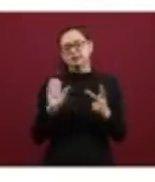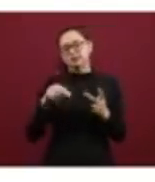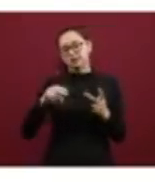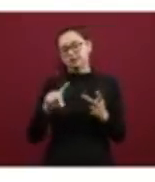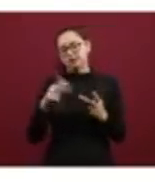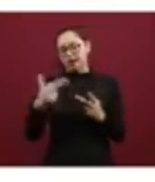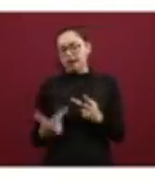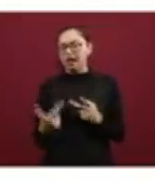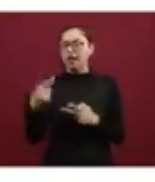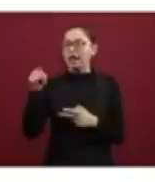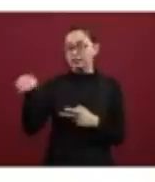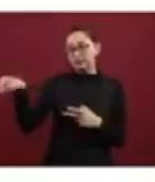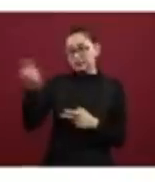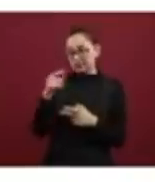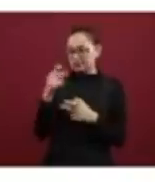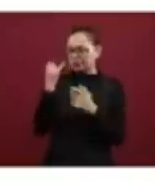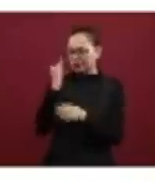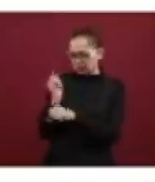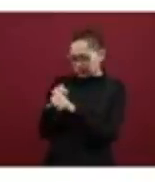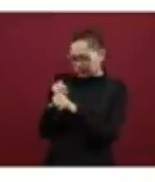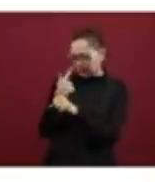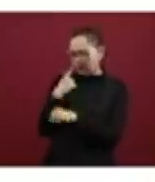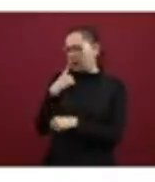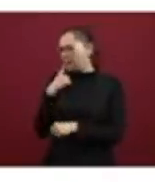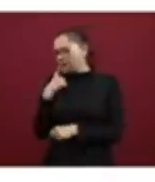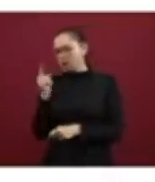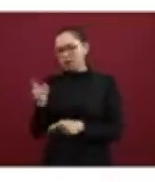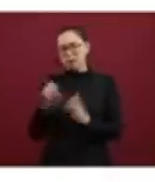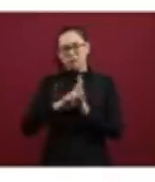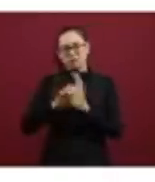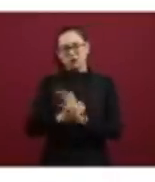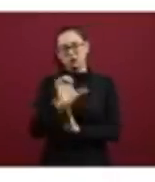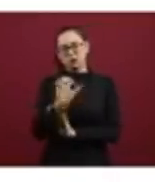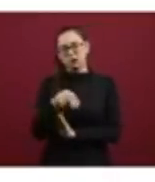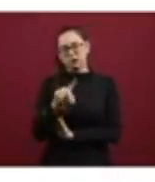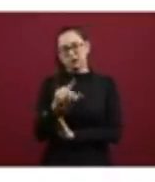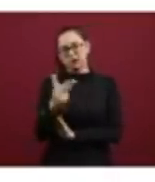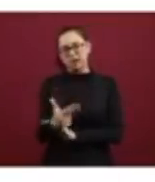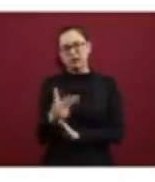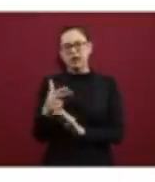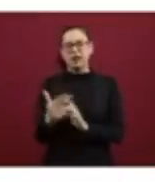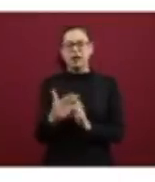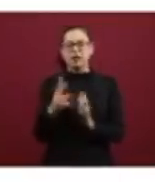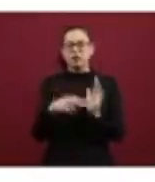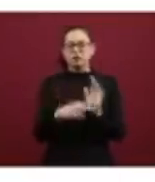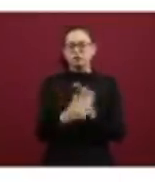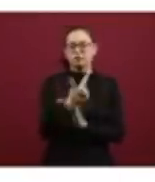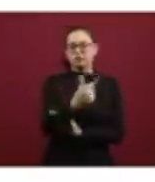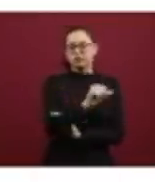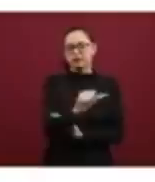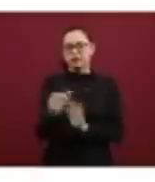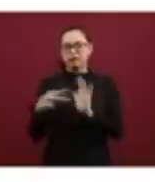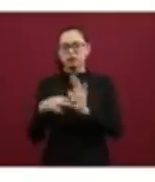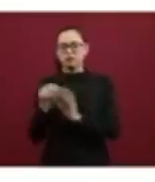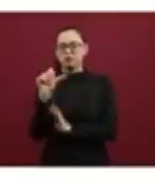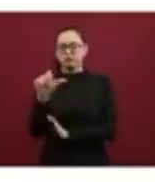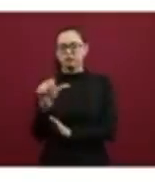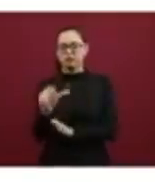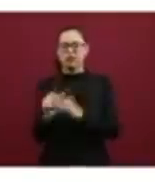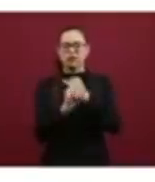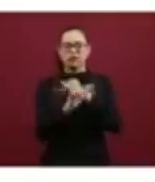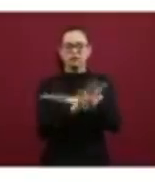es el caso del informe que la Comisión Nacional expidió de 2007 a 2016, donde hizo una